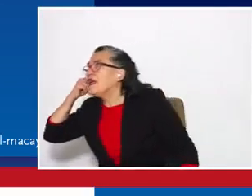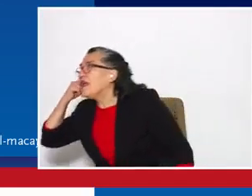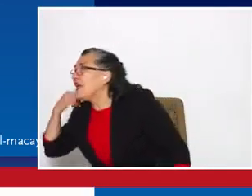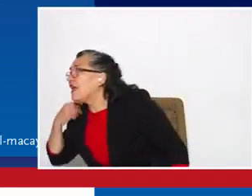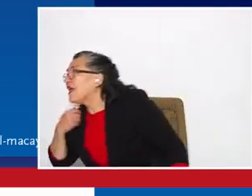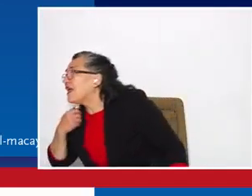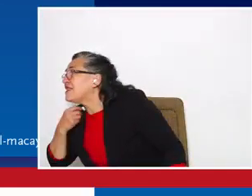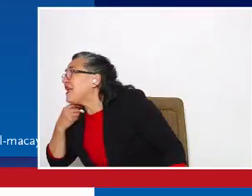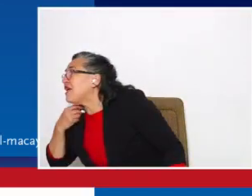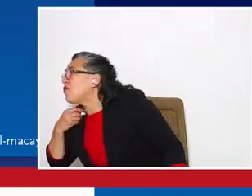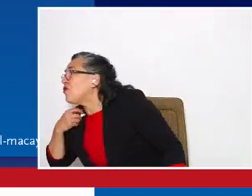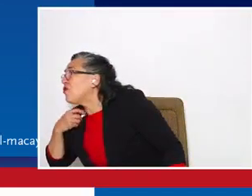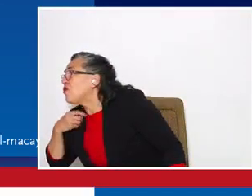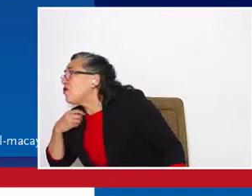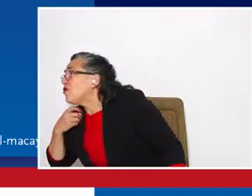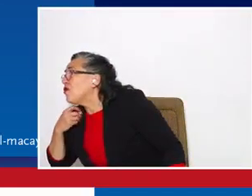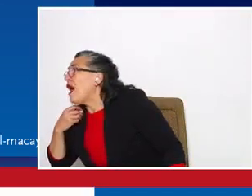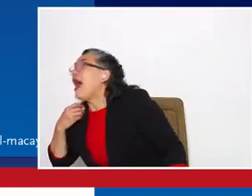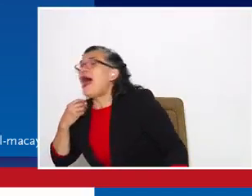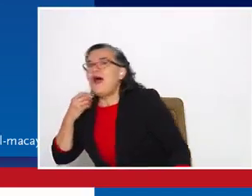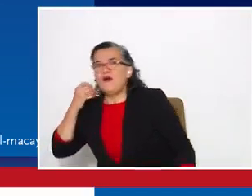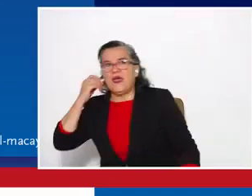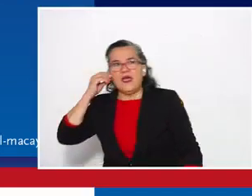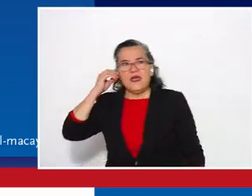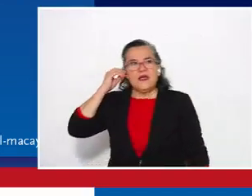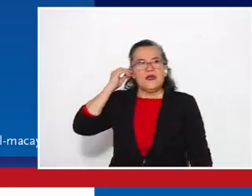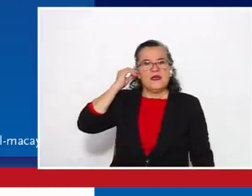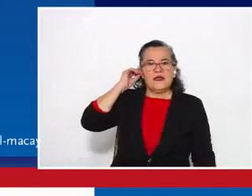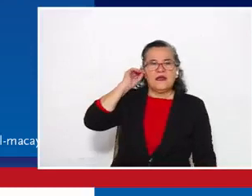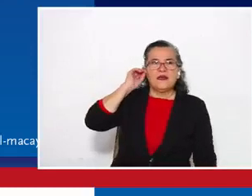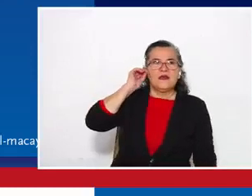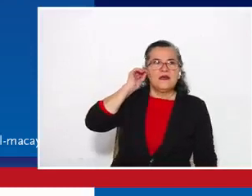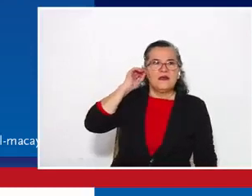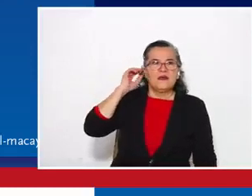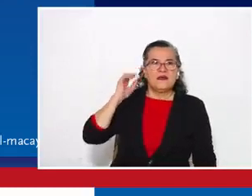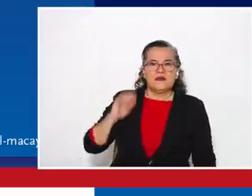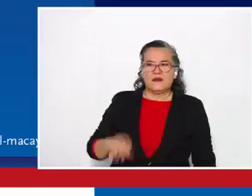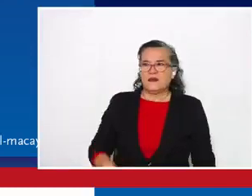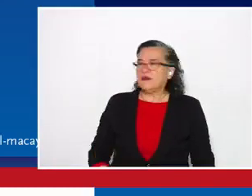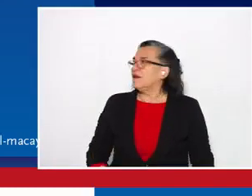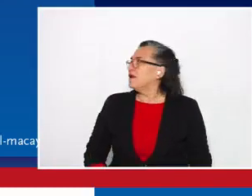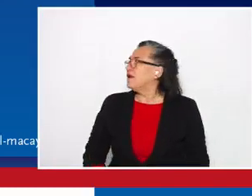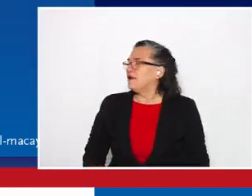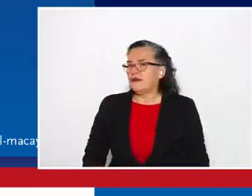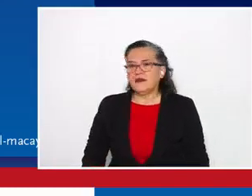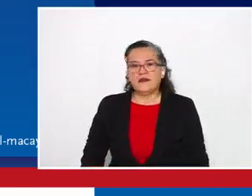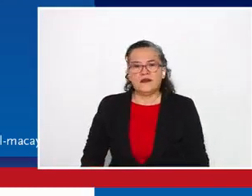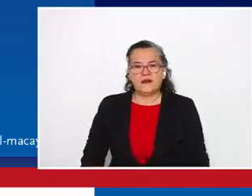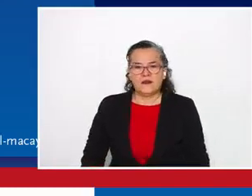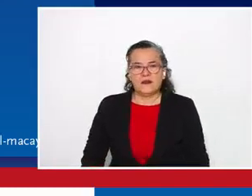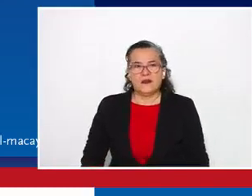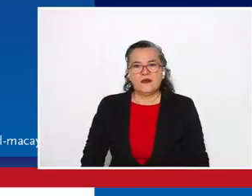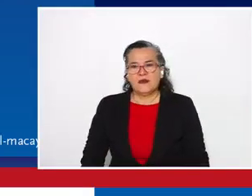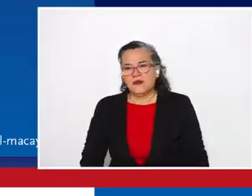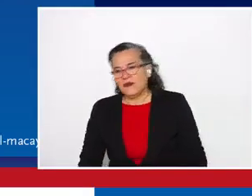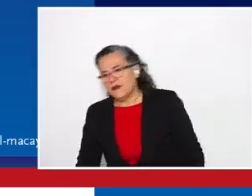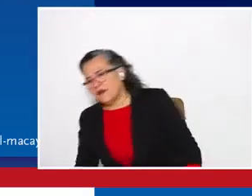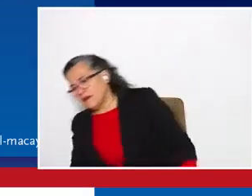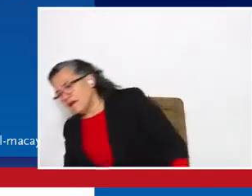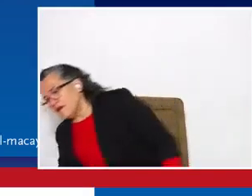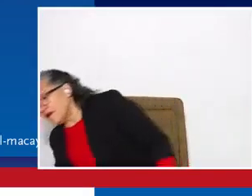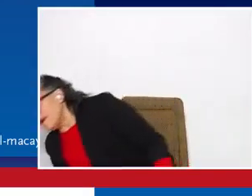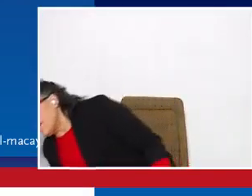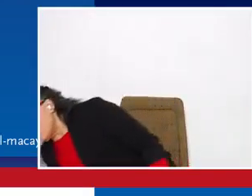y rector de la Universidad de Costa Rica. Fue director e investigador del Centro de Investigación en Biología Celular y Molecular de la Universidad de Costa